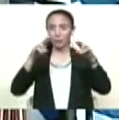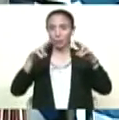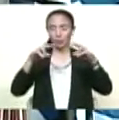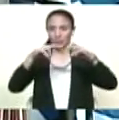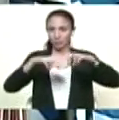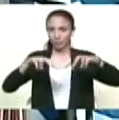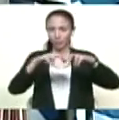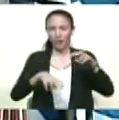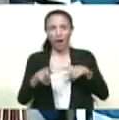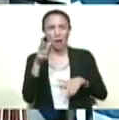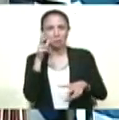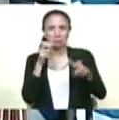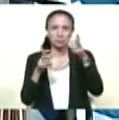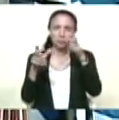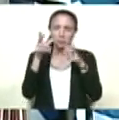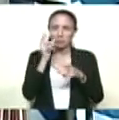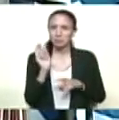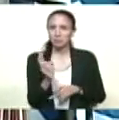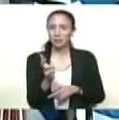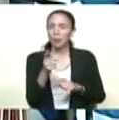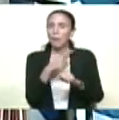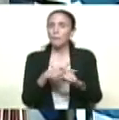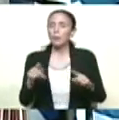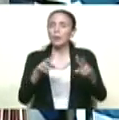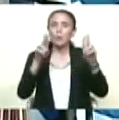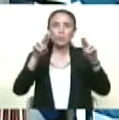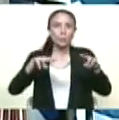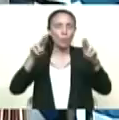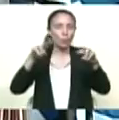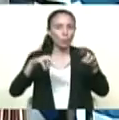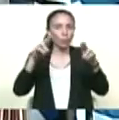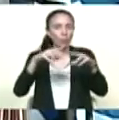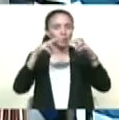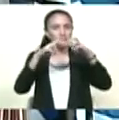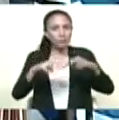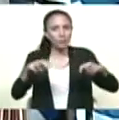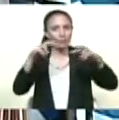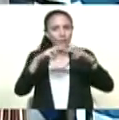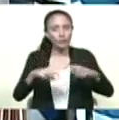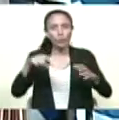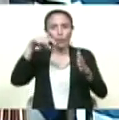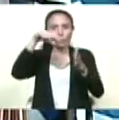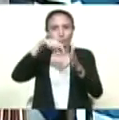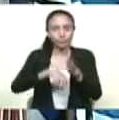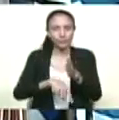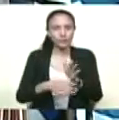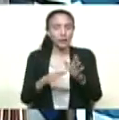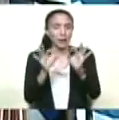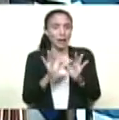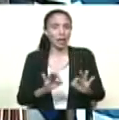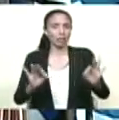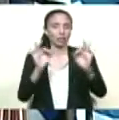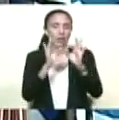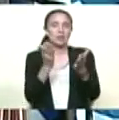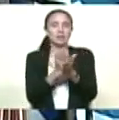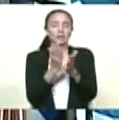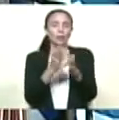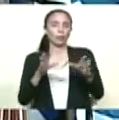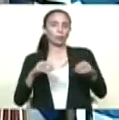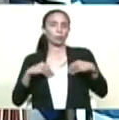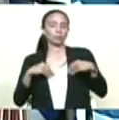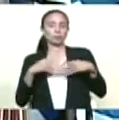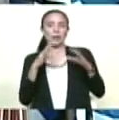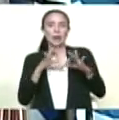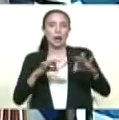escuchaba mucho pero no hubo un ministerio público un fiscal general que diera un paso adelante en pro del estado y la decencia del